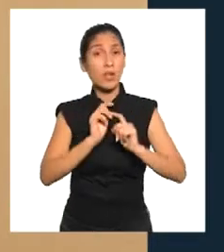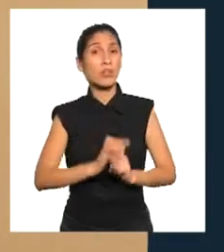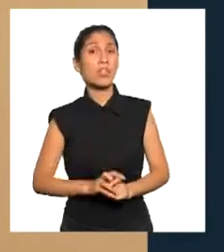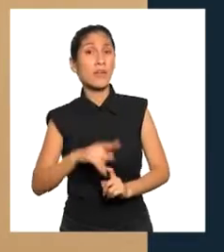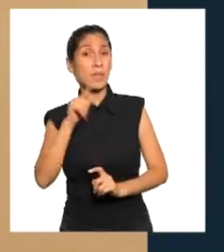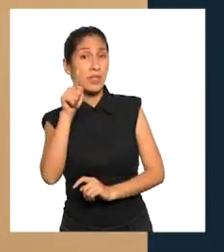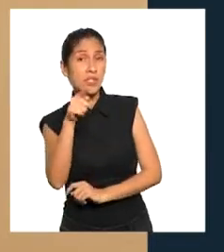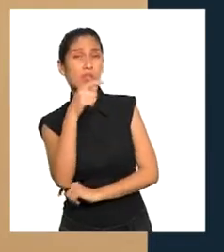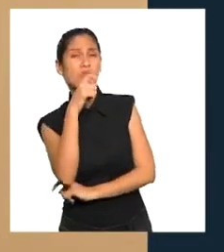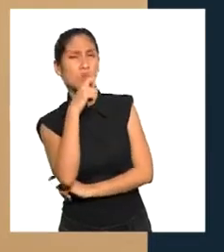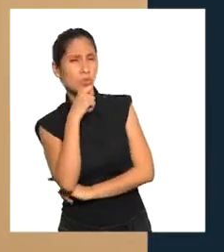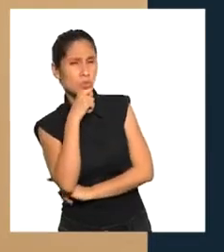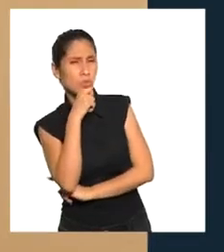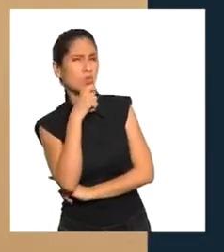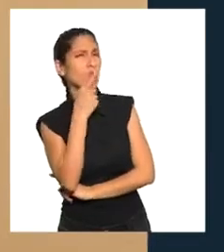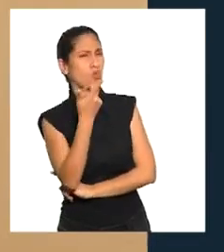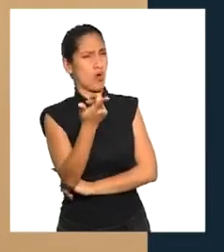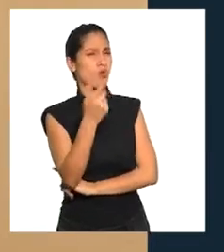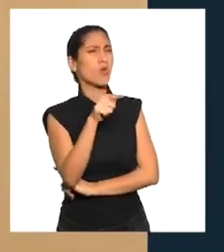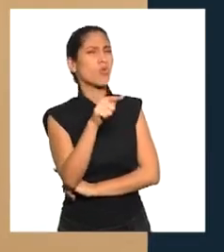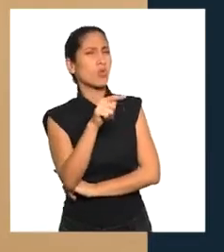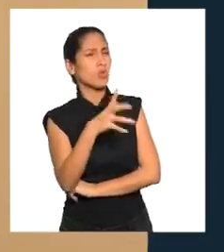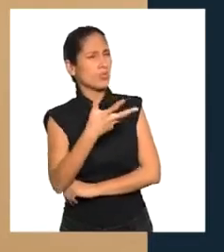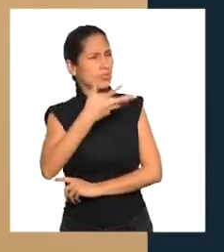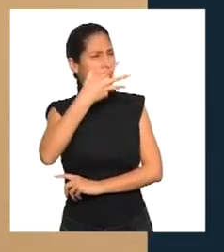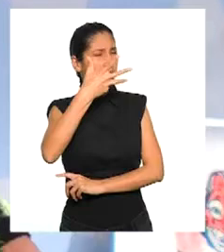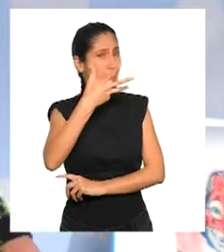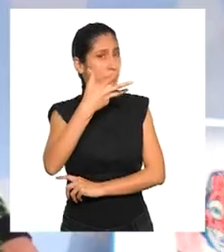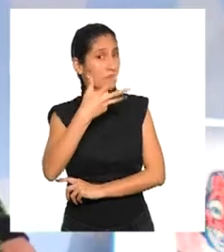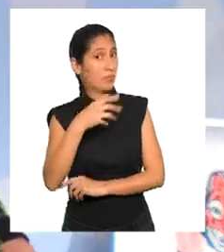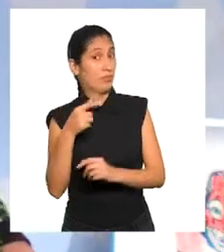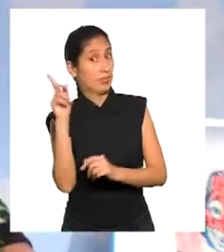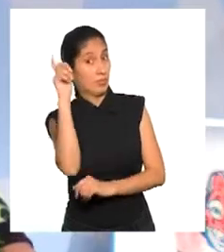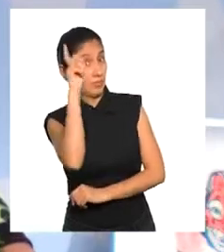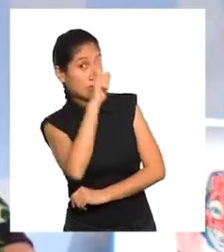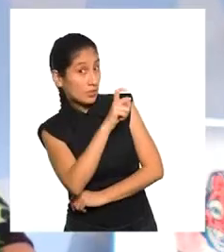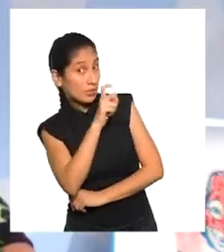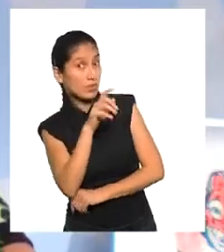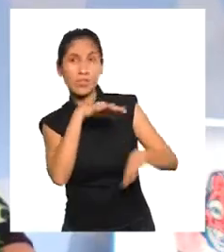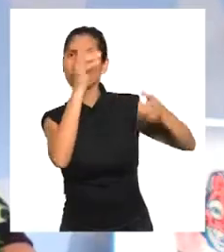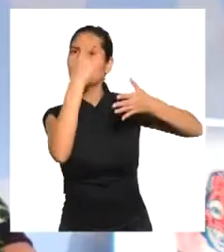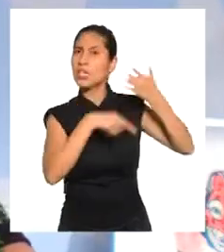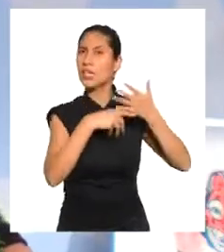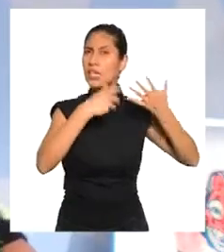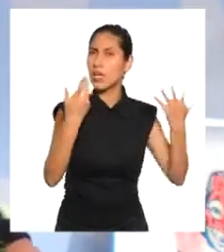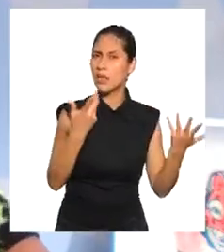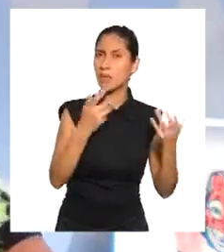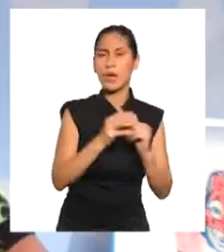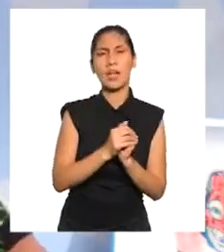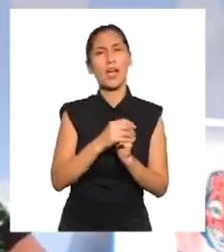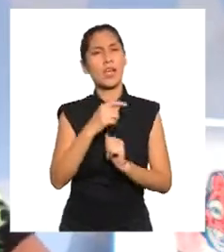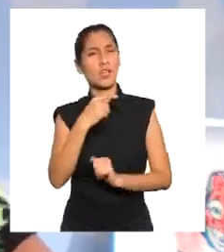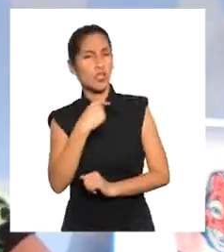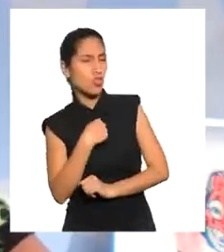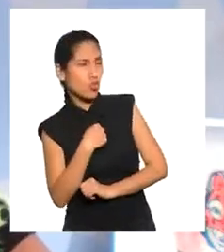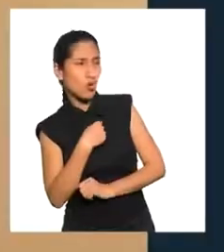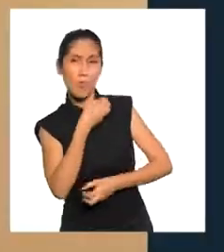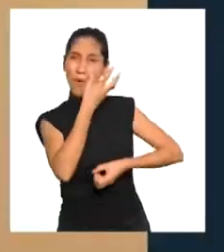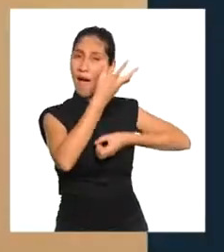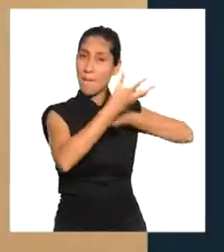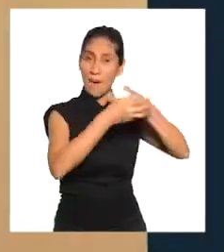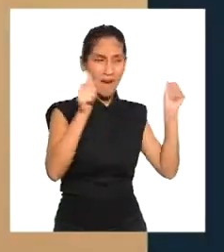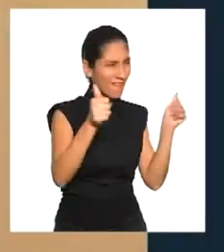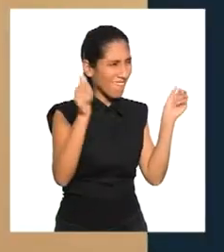práctica la asertividad. Sería muy difícil. ¿Y qué tendría que hacer para comunicar asertivamente?